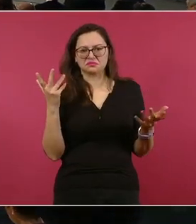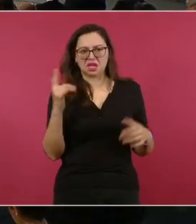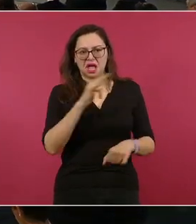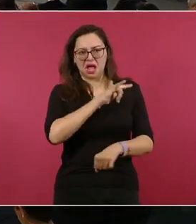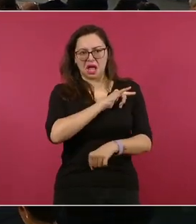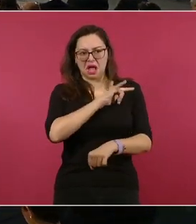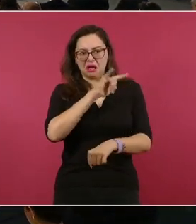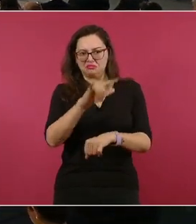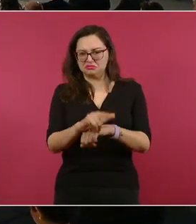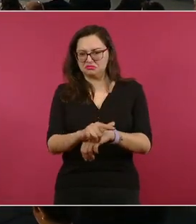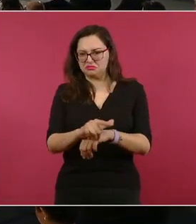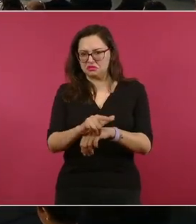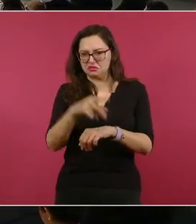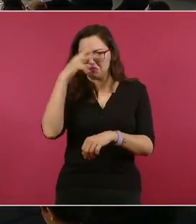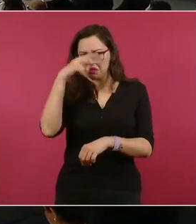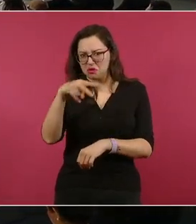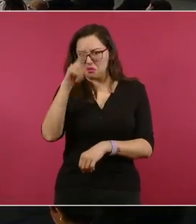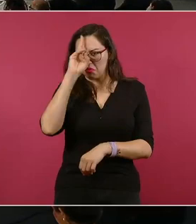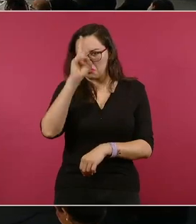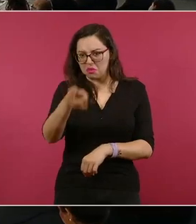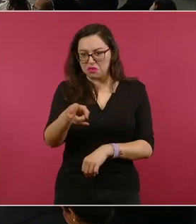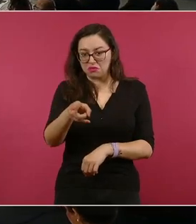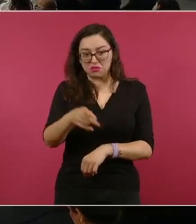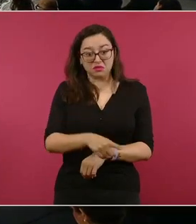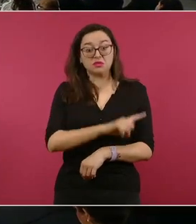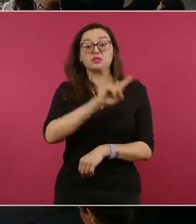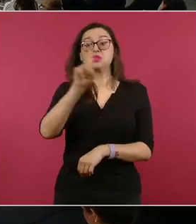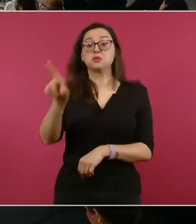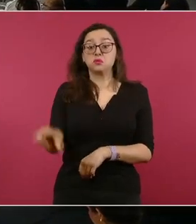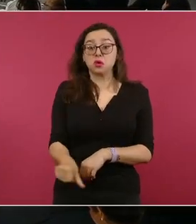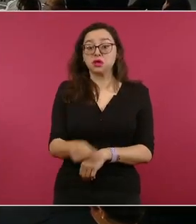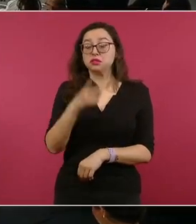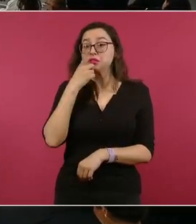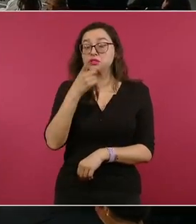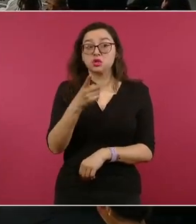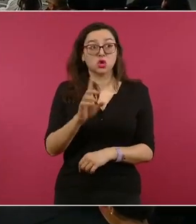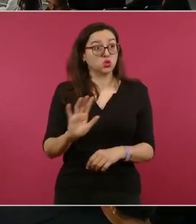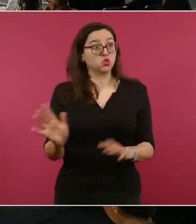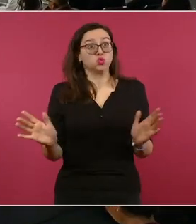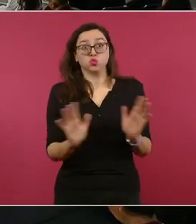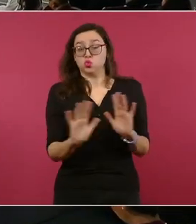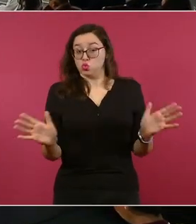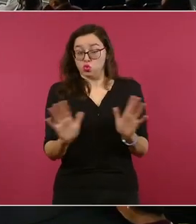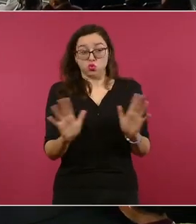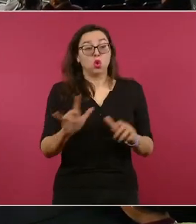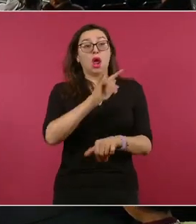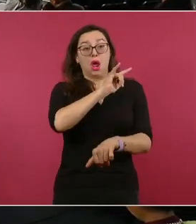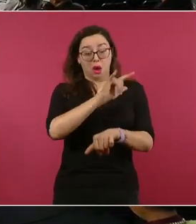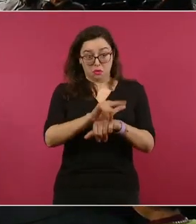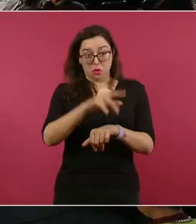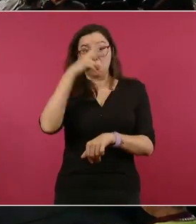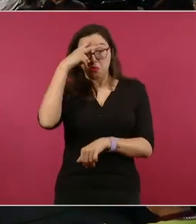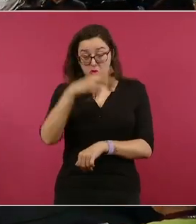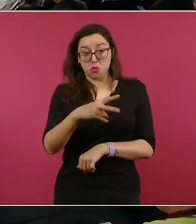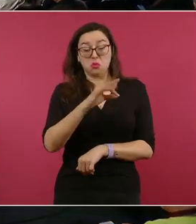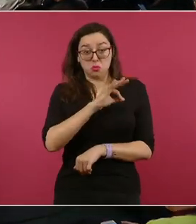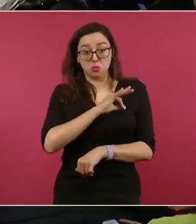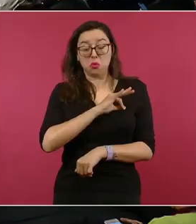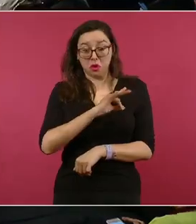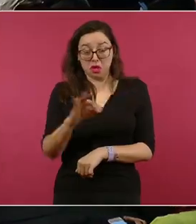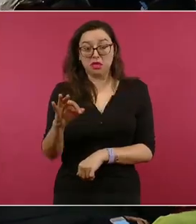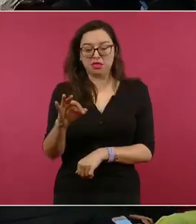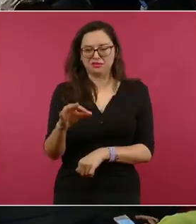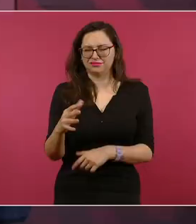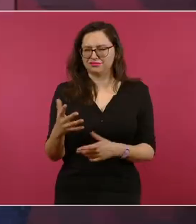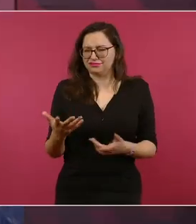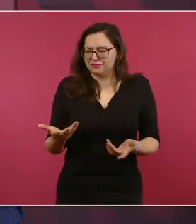no es cierto, no es cierto. Y luego, cuando ya es evidente,